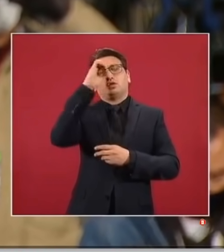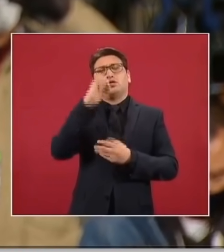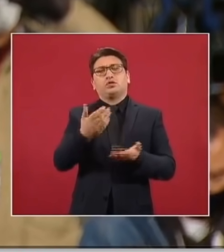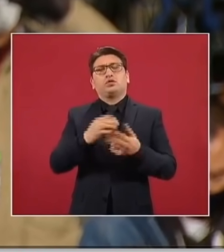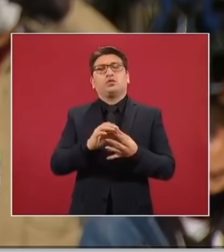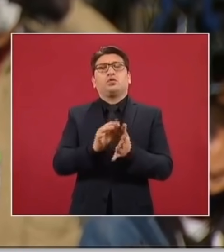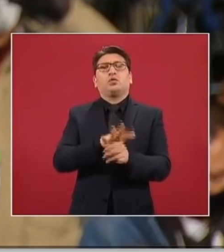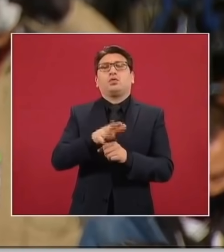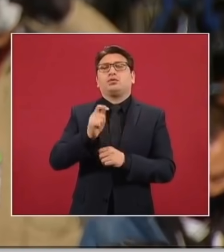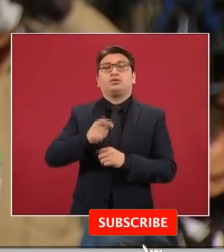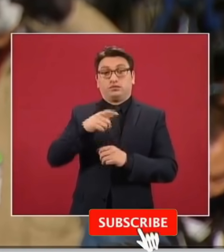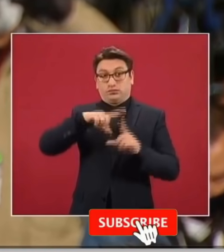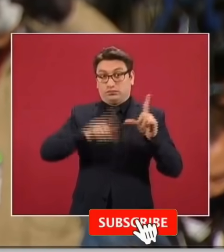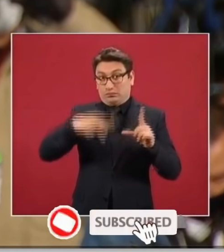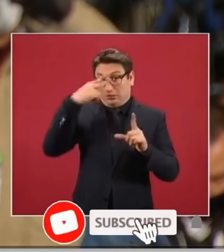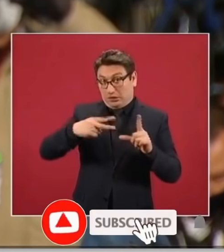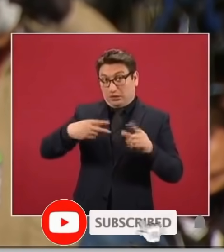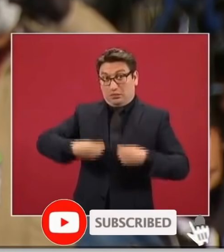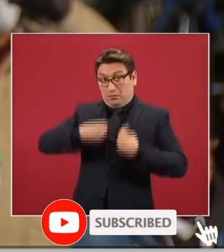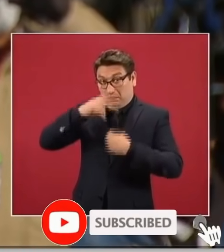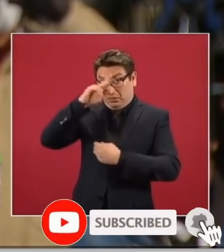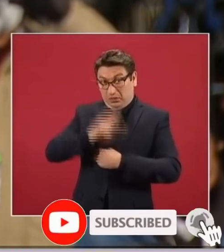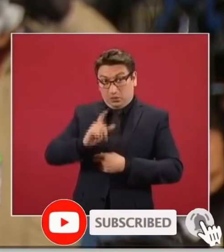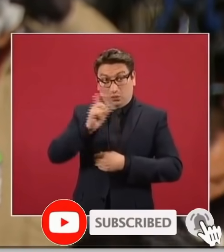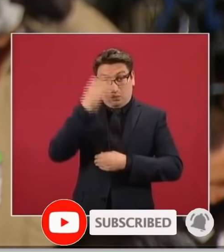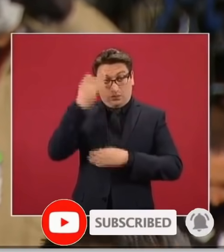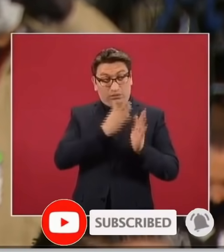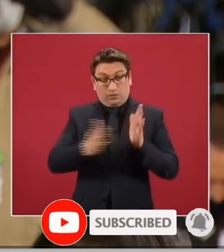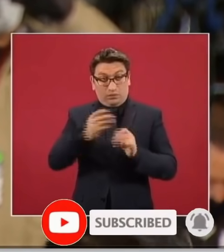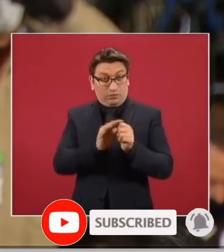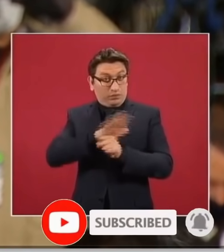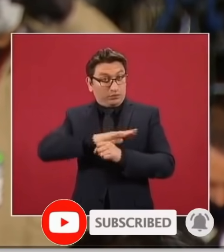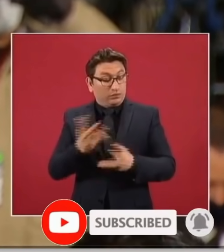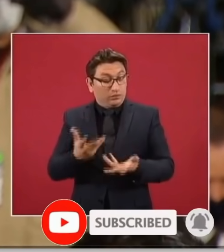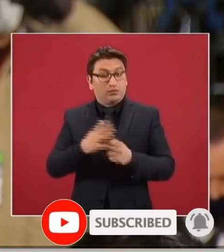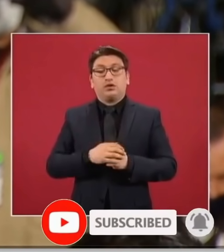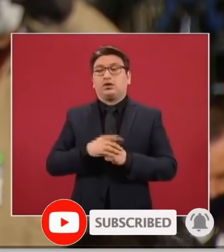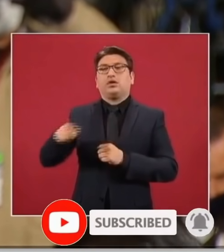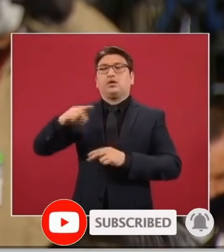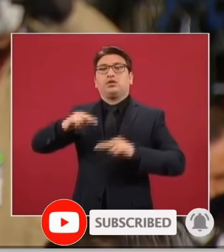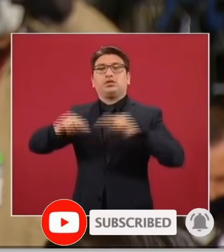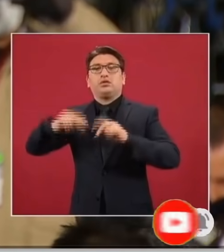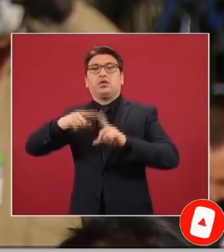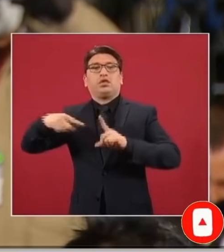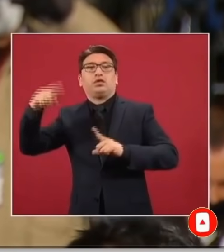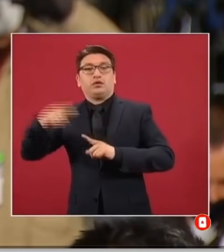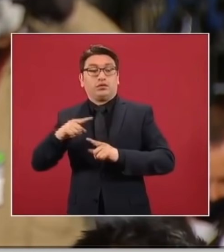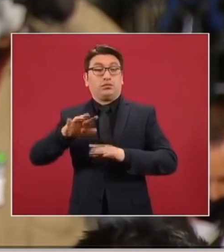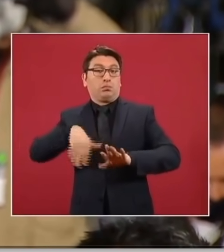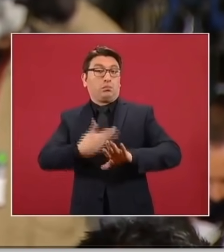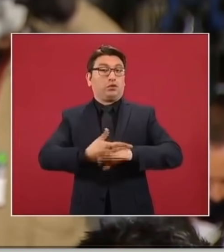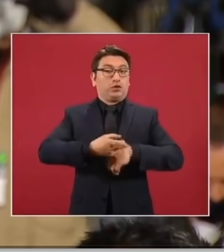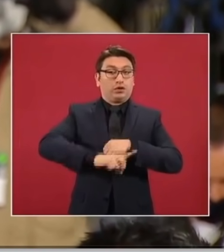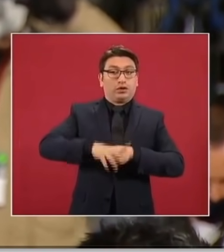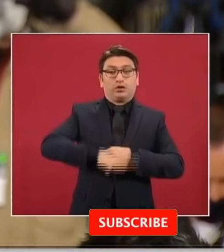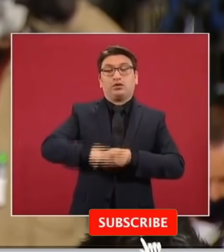situación? ¿Usted cree que México es el peor lugar para vivir en tiempos de pandemia? ¿Y este tipo de ranking afecta en algún alguna medida el camino